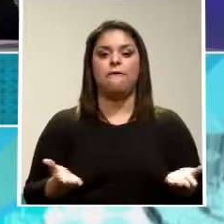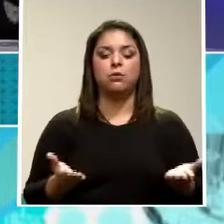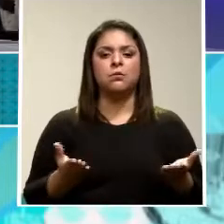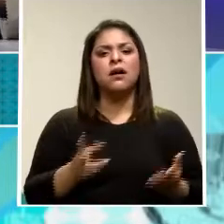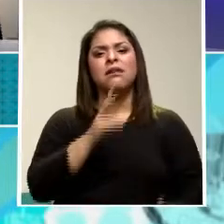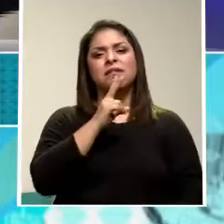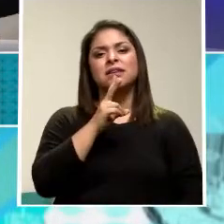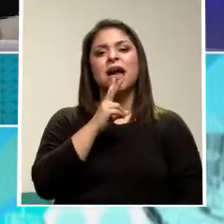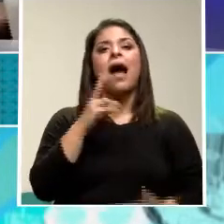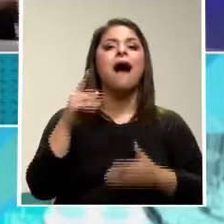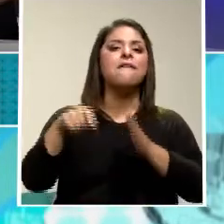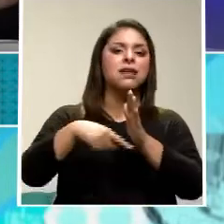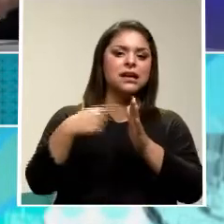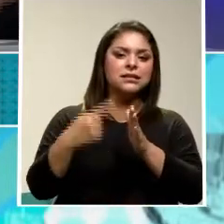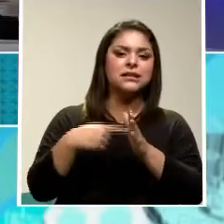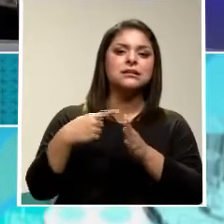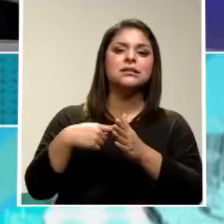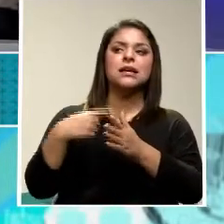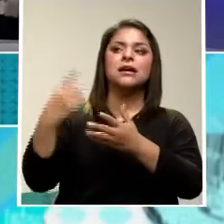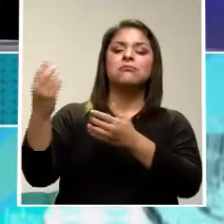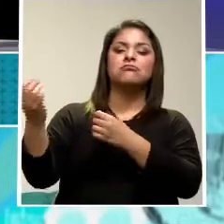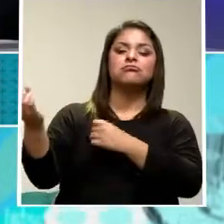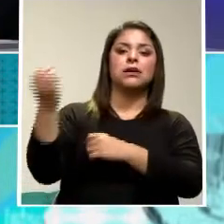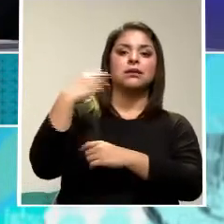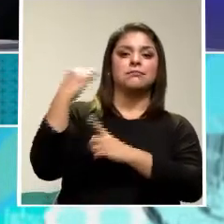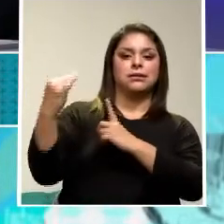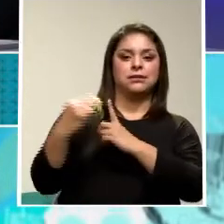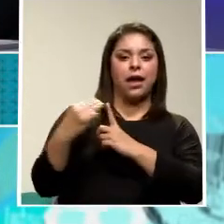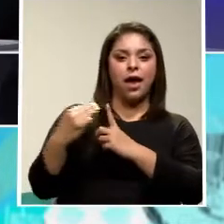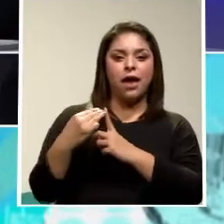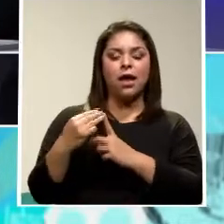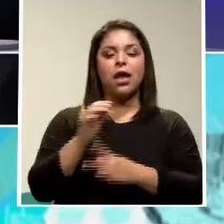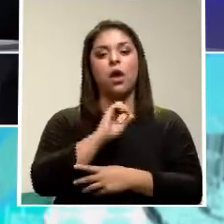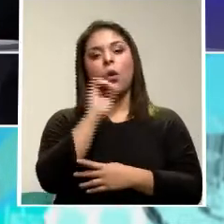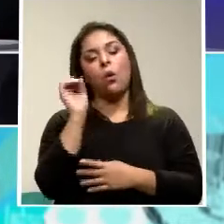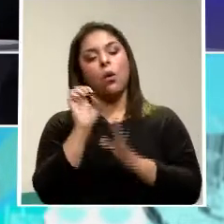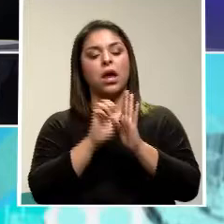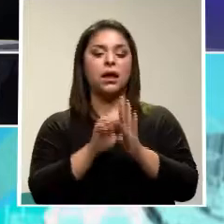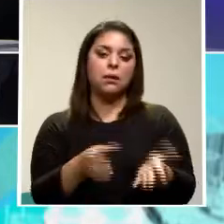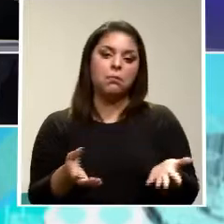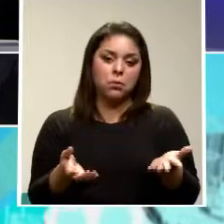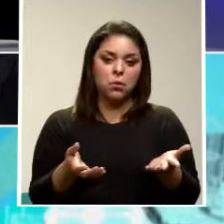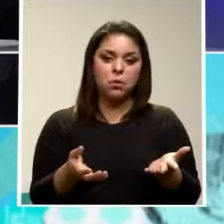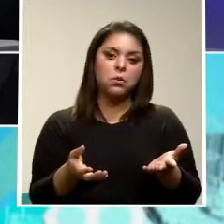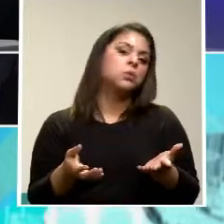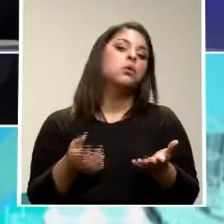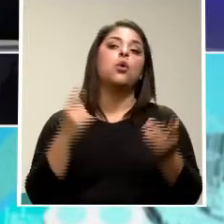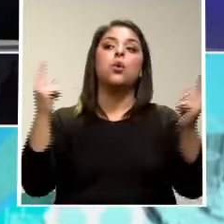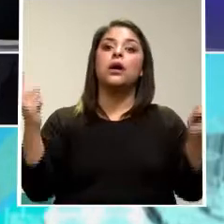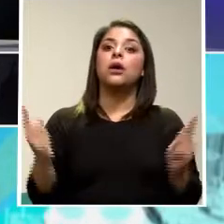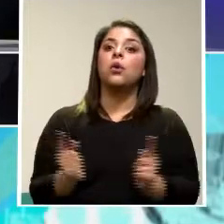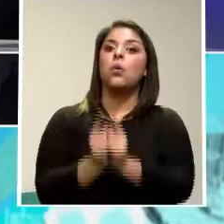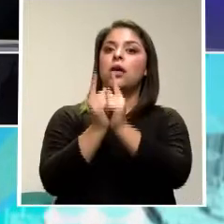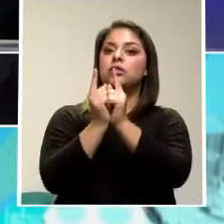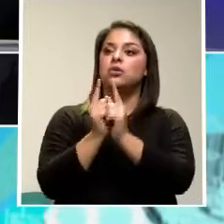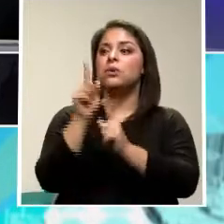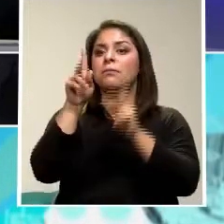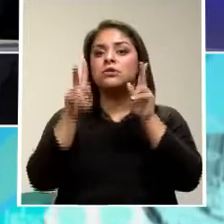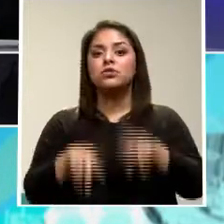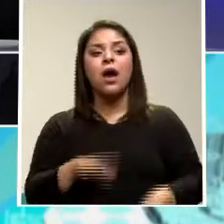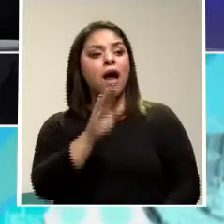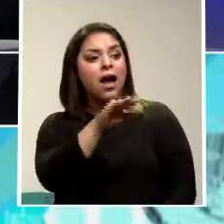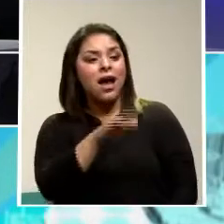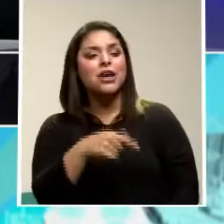cada tanto recibís o un mensaje o, en el mejor de los casos, un encuentro fortuito en donde alguien te